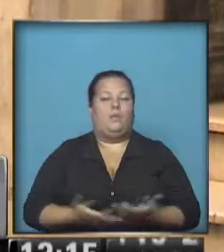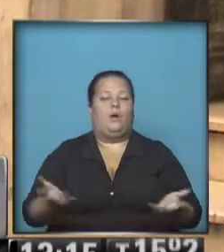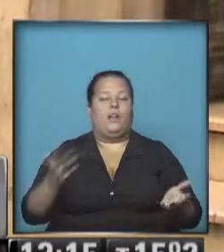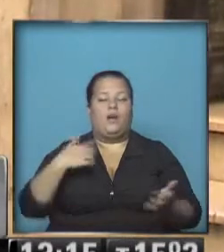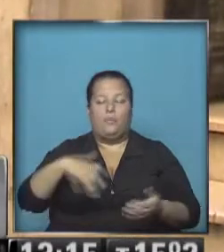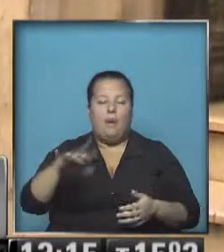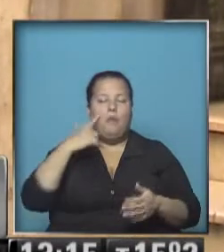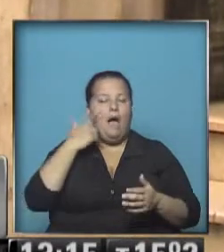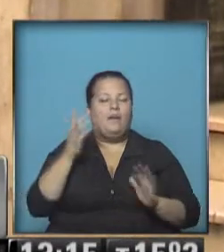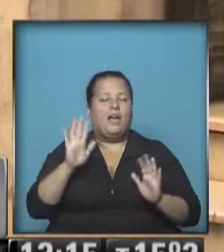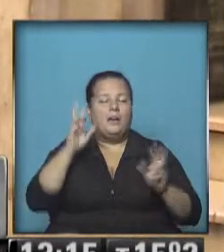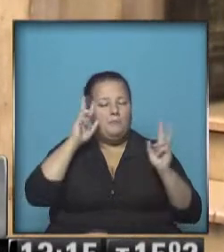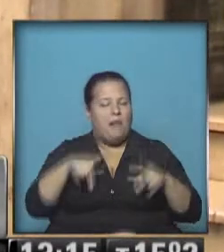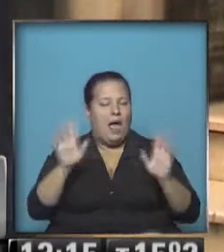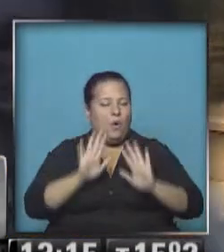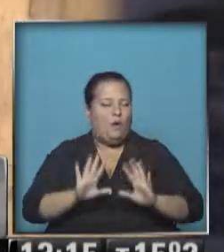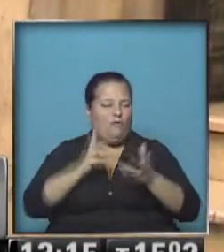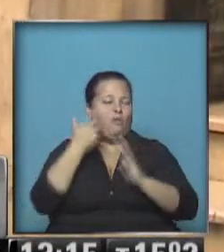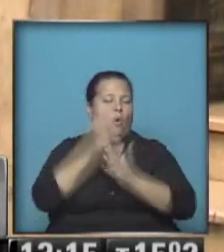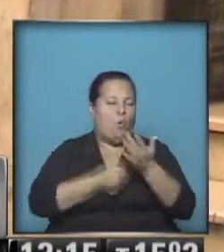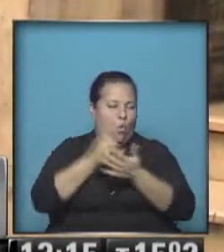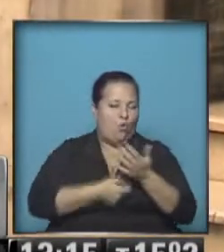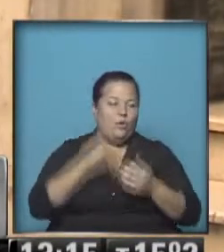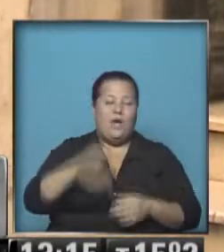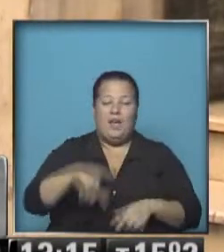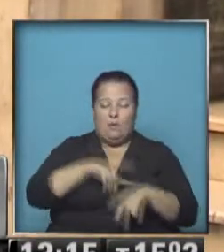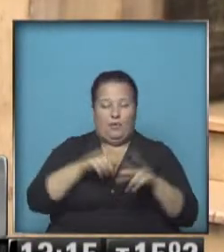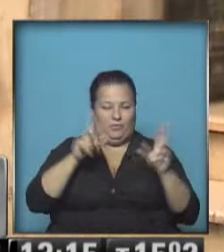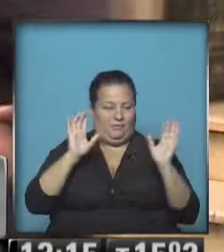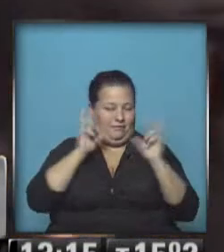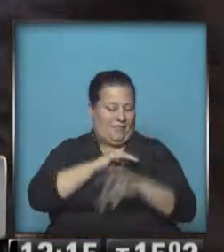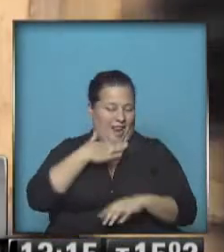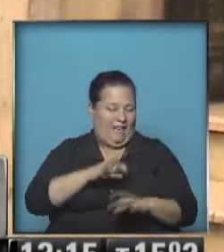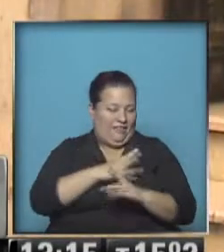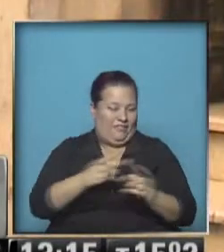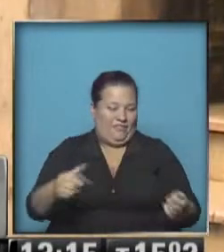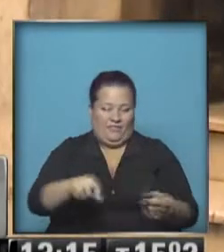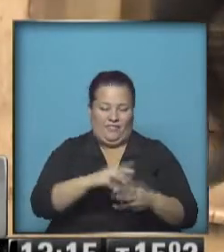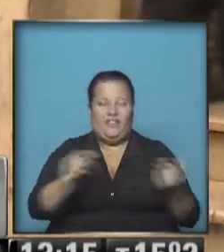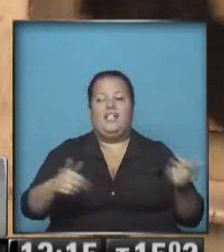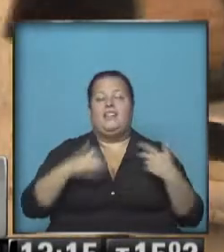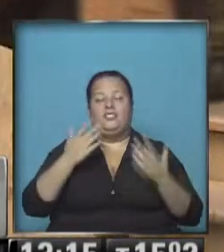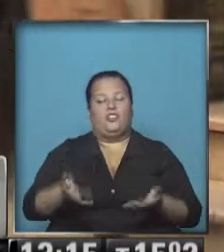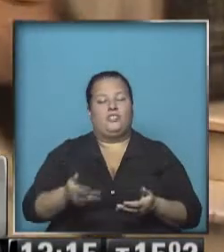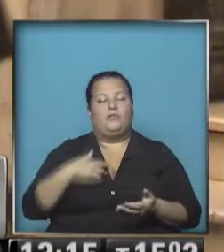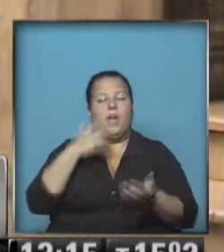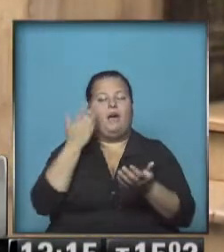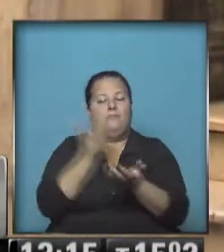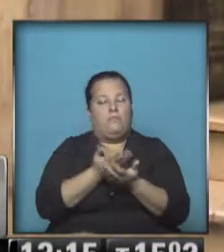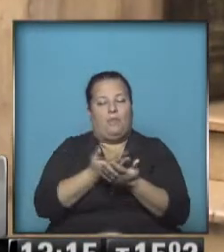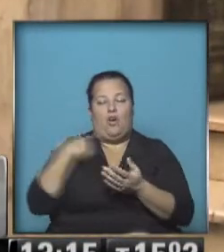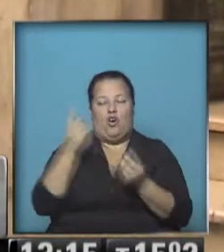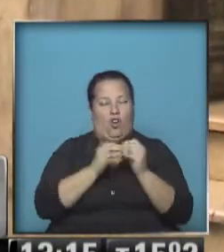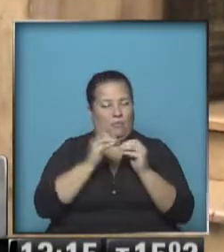vamos a tener que empezar a planearnos nuevos planes de lucha porque esta instancia se está agotando, es una realidad. Así que vamos a plantear con los demás